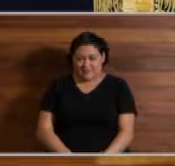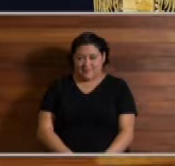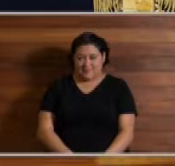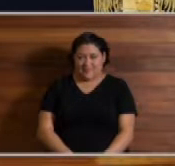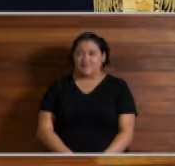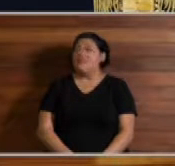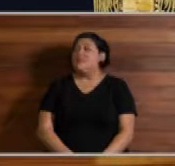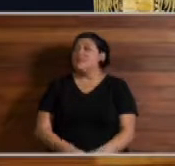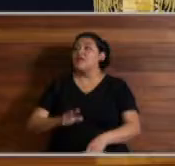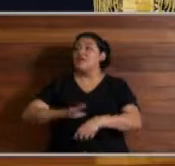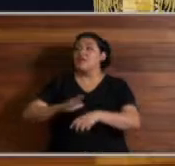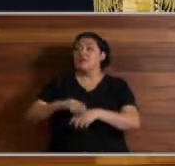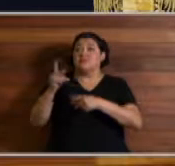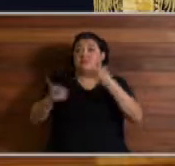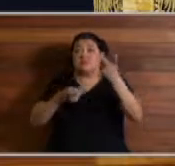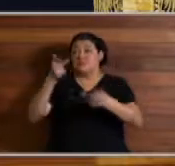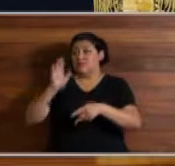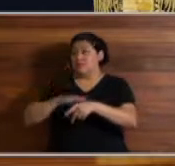¿Hay más?